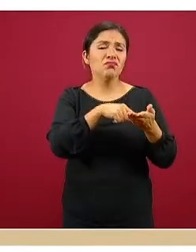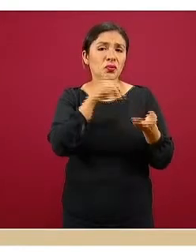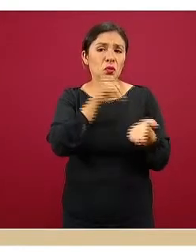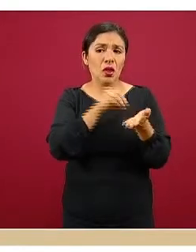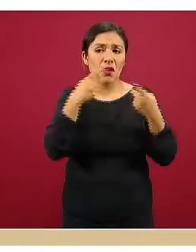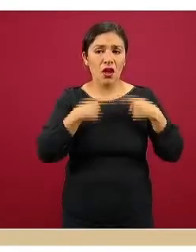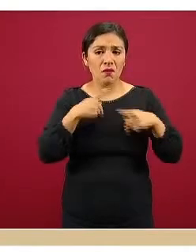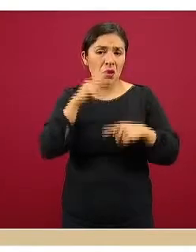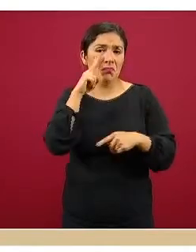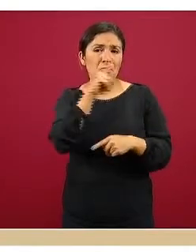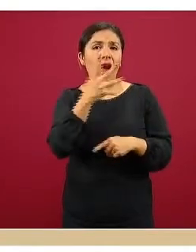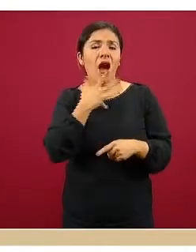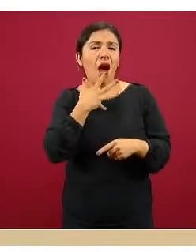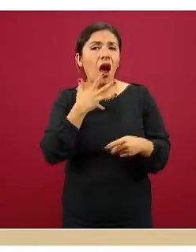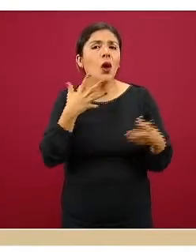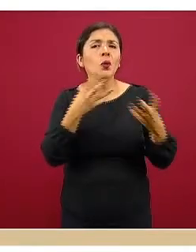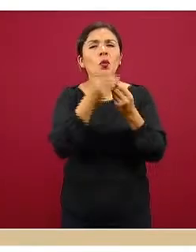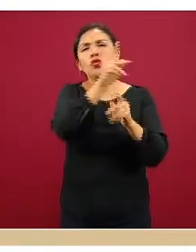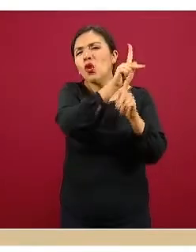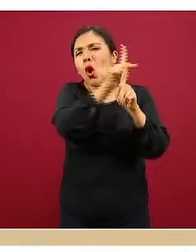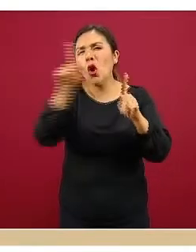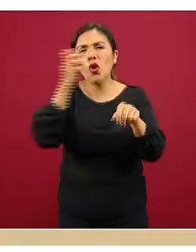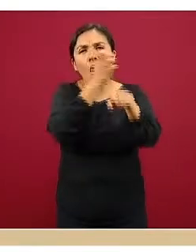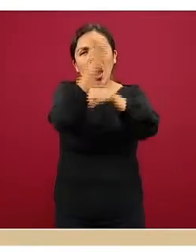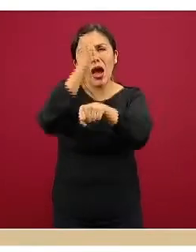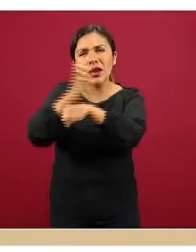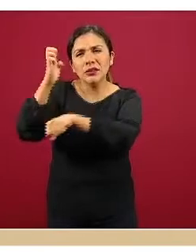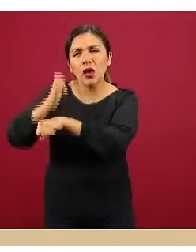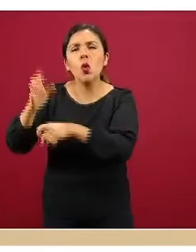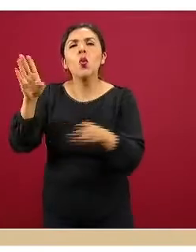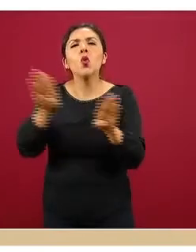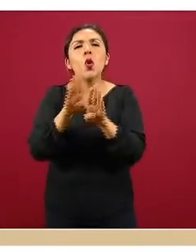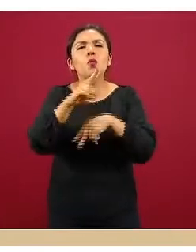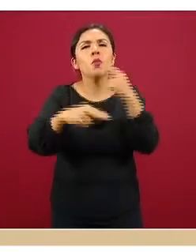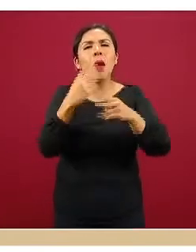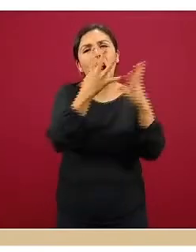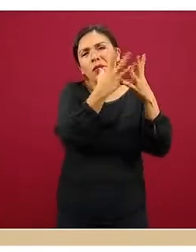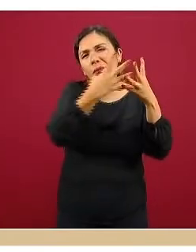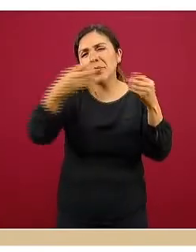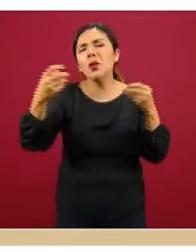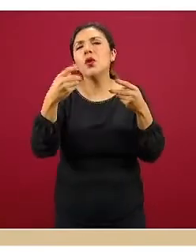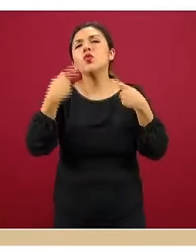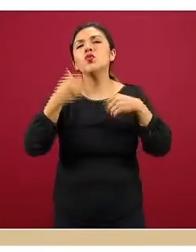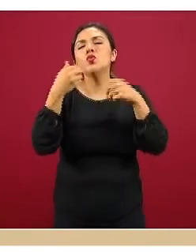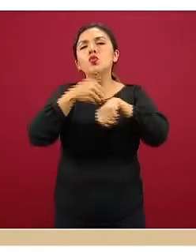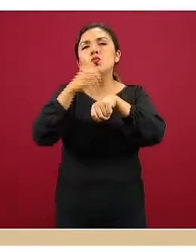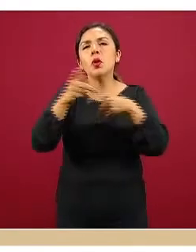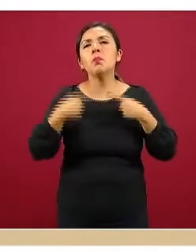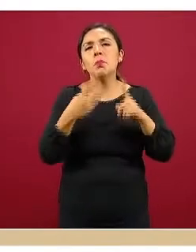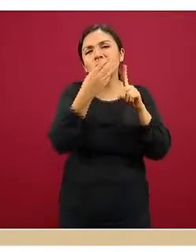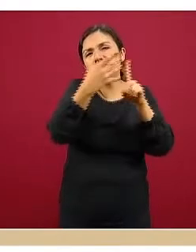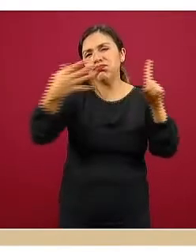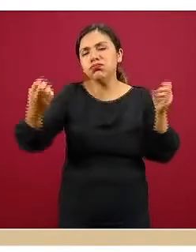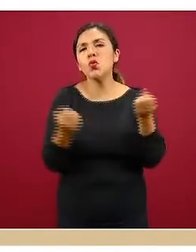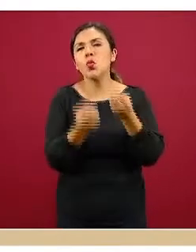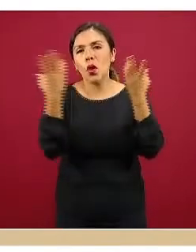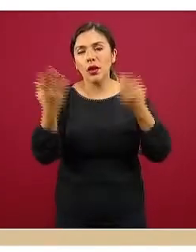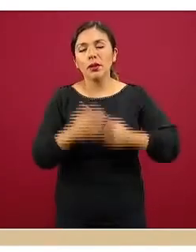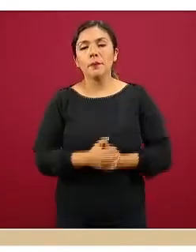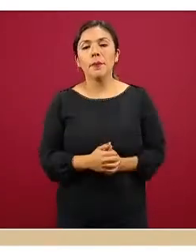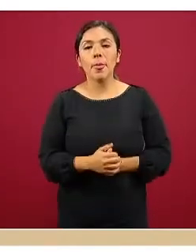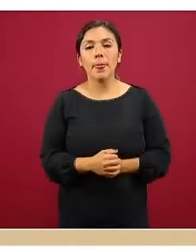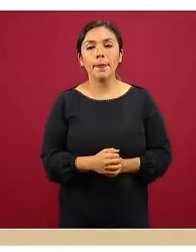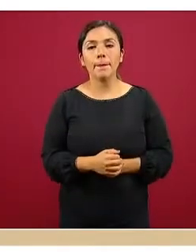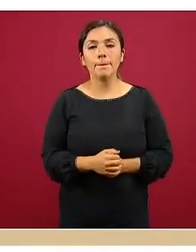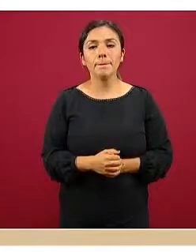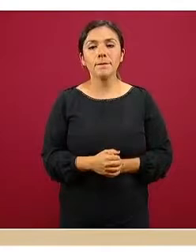pueden ustedes ahí notar todas las entidades federativas, cuál es la carga acumulada hasta el momento. Veamos la siguiente diapositiva,